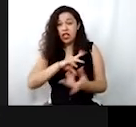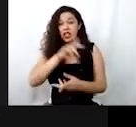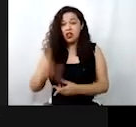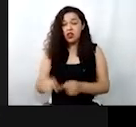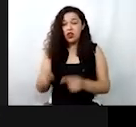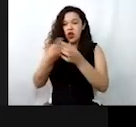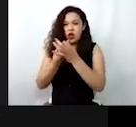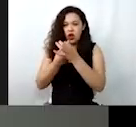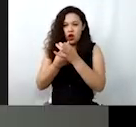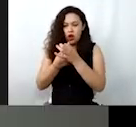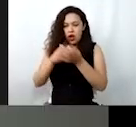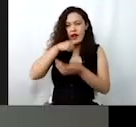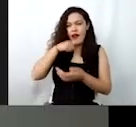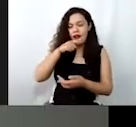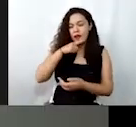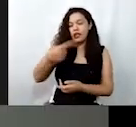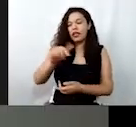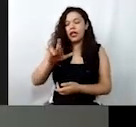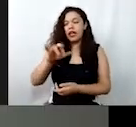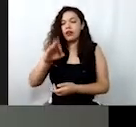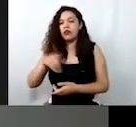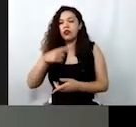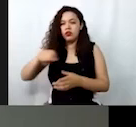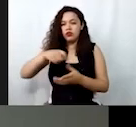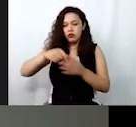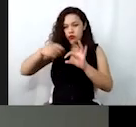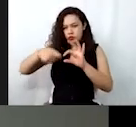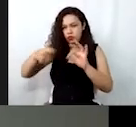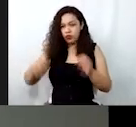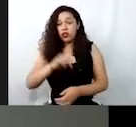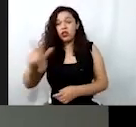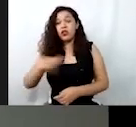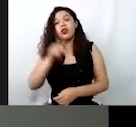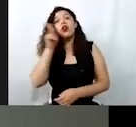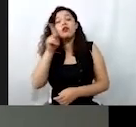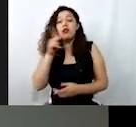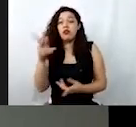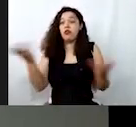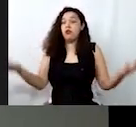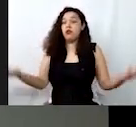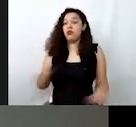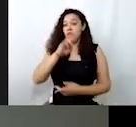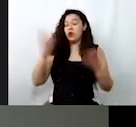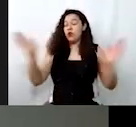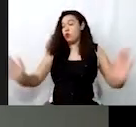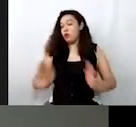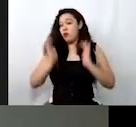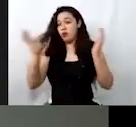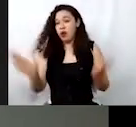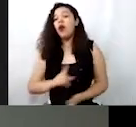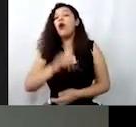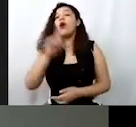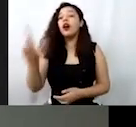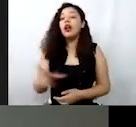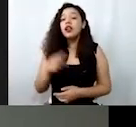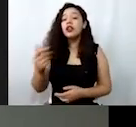lápices y grafitos. Después dejamos que se secaran para probarlos y el resultado nos sorprendió. Luego nos dimos a la tarea de buscar un